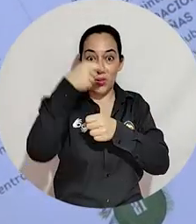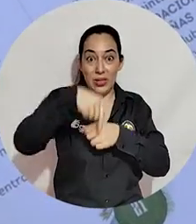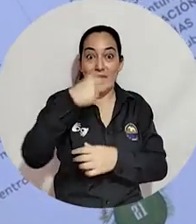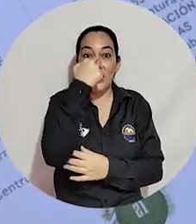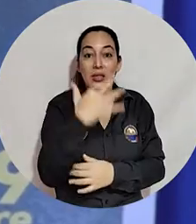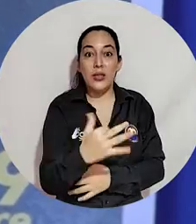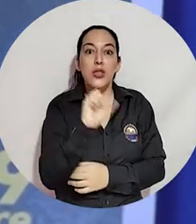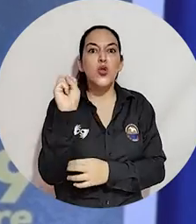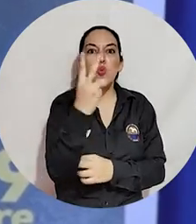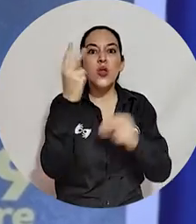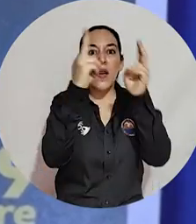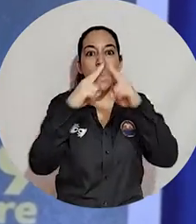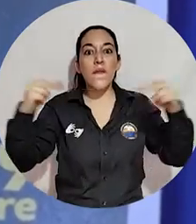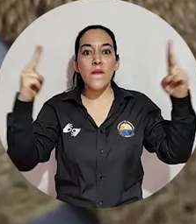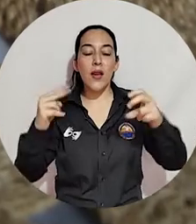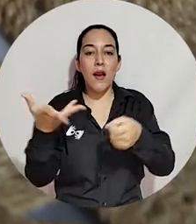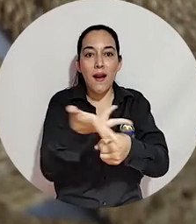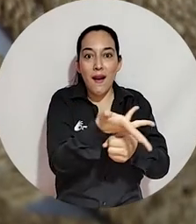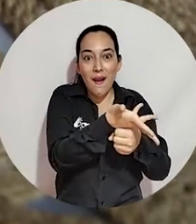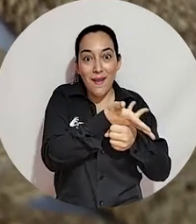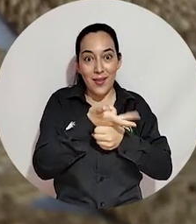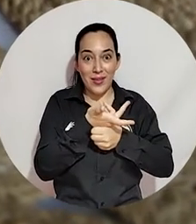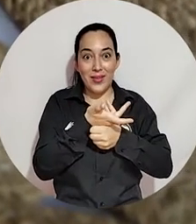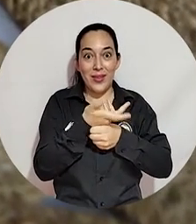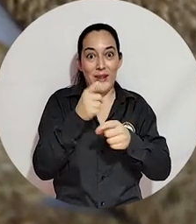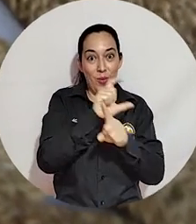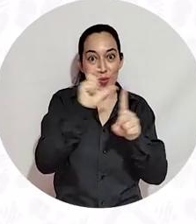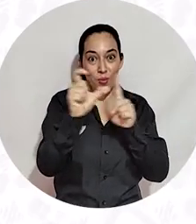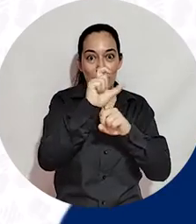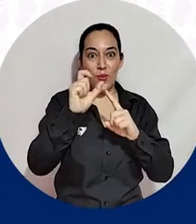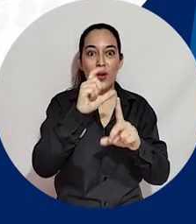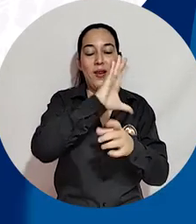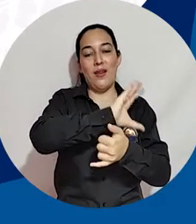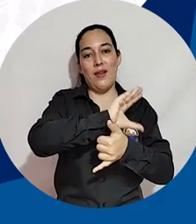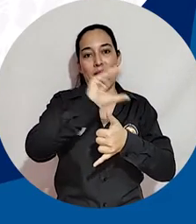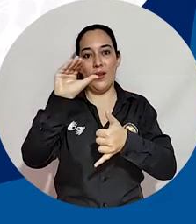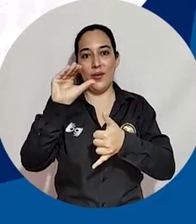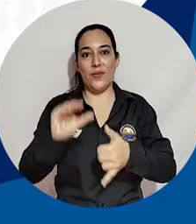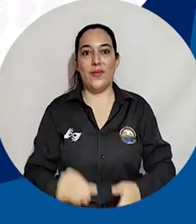Marta y la Segunda Feria Artesanal y Cultural del Caribe Colombiano.